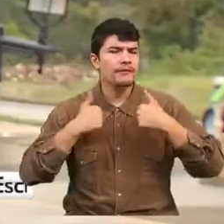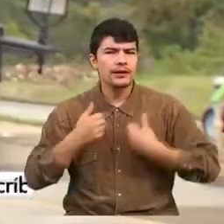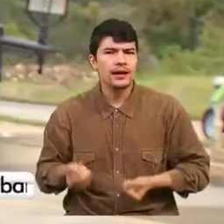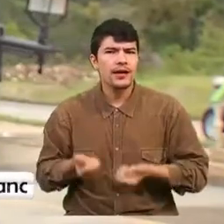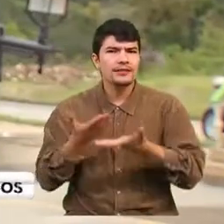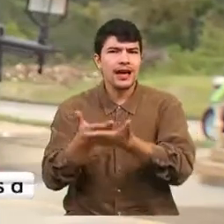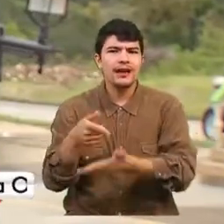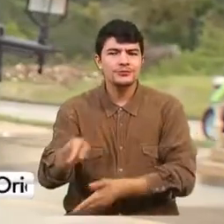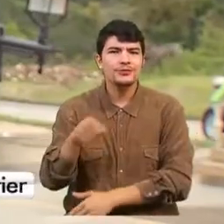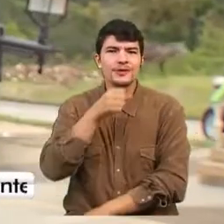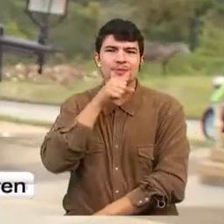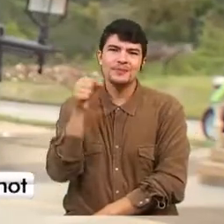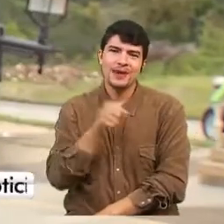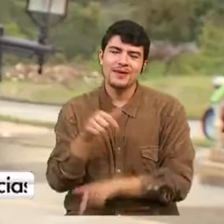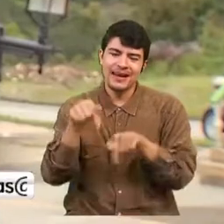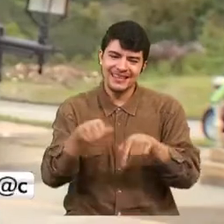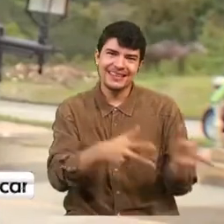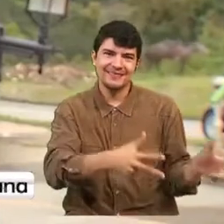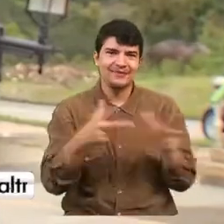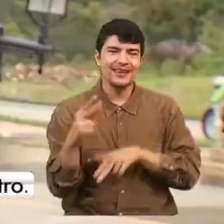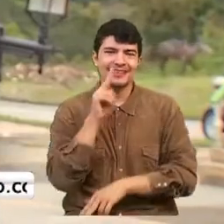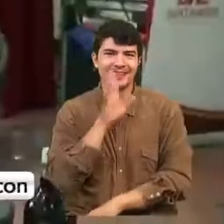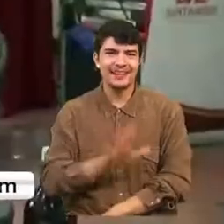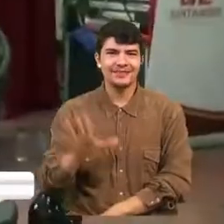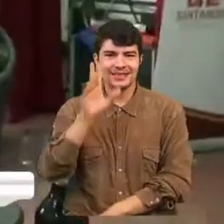dieron a los adultos mayores en Puente Nacional.